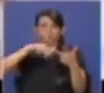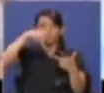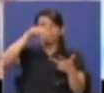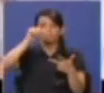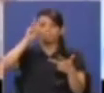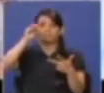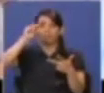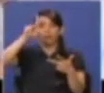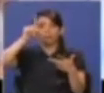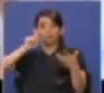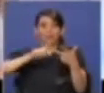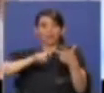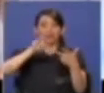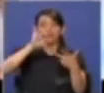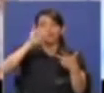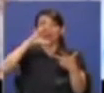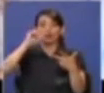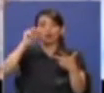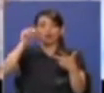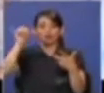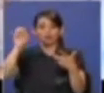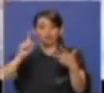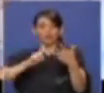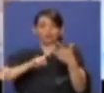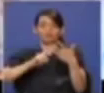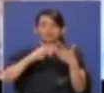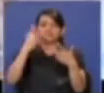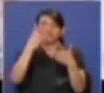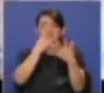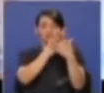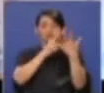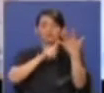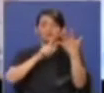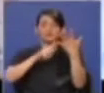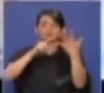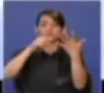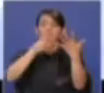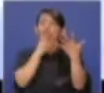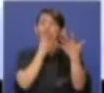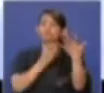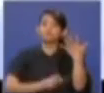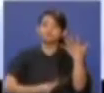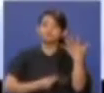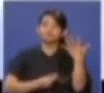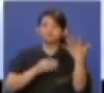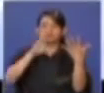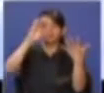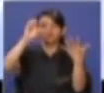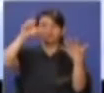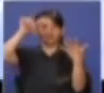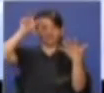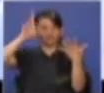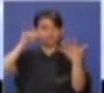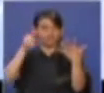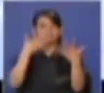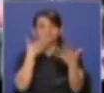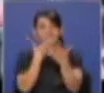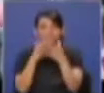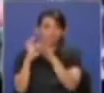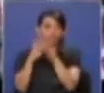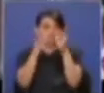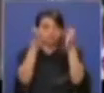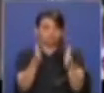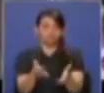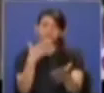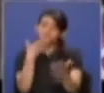Caña, Unión Patria, las 3 cárceles que comprenden Fronterizo, Simón Bolívar y Eloy Alfaro. Gracias, compañeros y